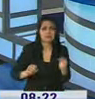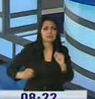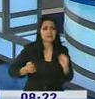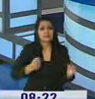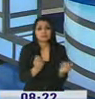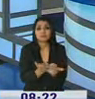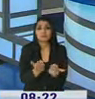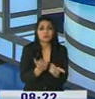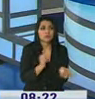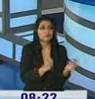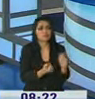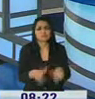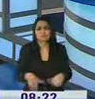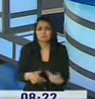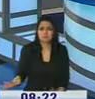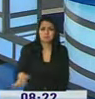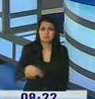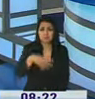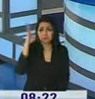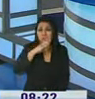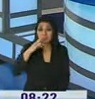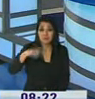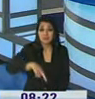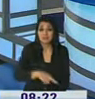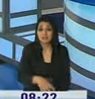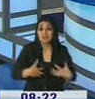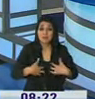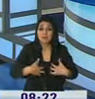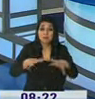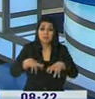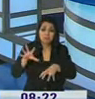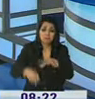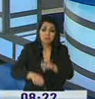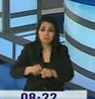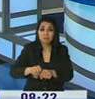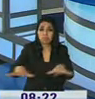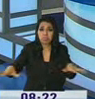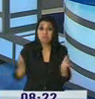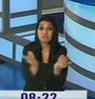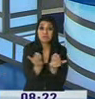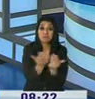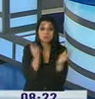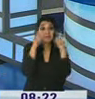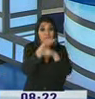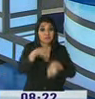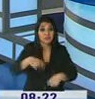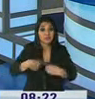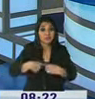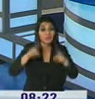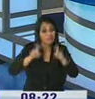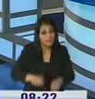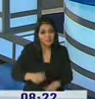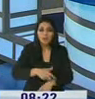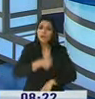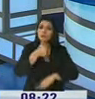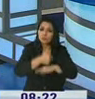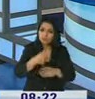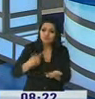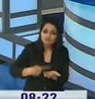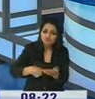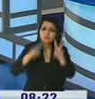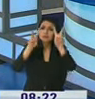ese problema ahí, porque el olor, las ratas, los animales, la situación realmente de la basura es bien complicada, así que tienen que analizar